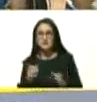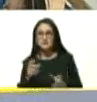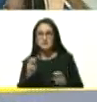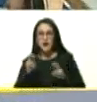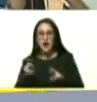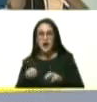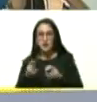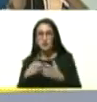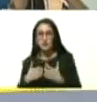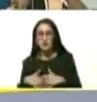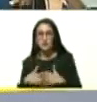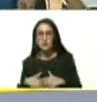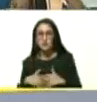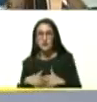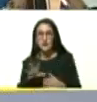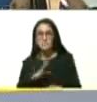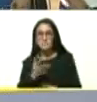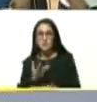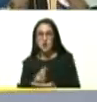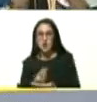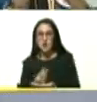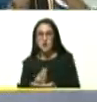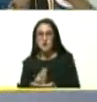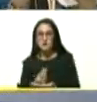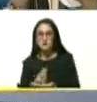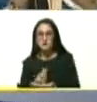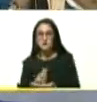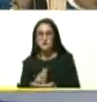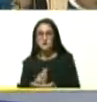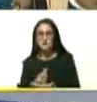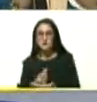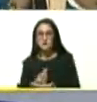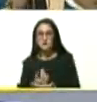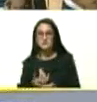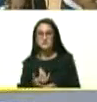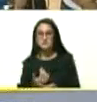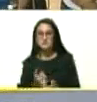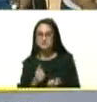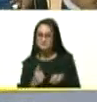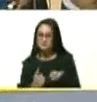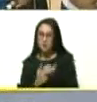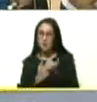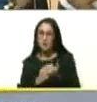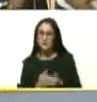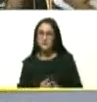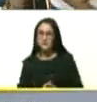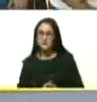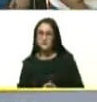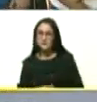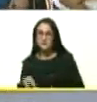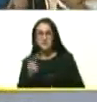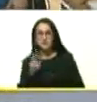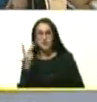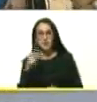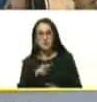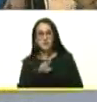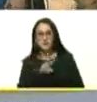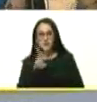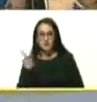agroindustria, en Monagas, en Maturín, echando para adelante. Venezuela